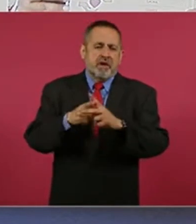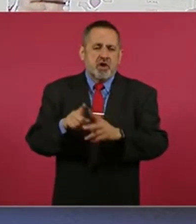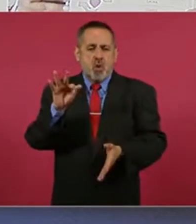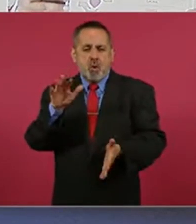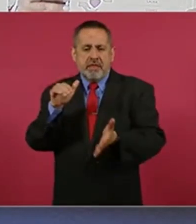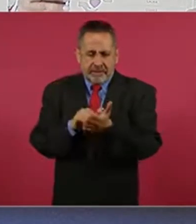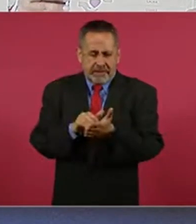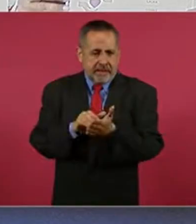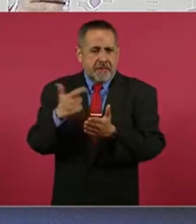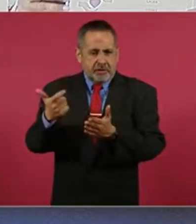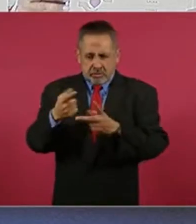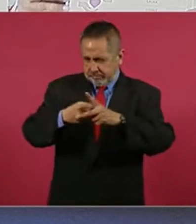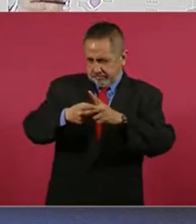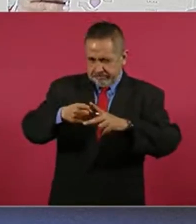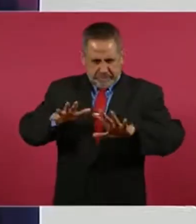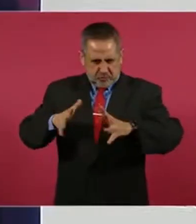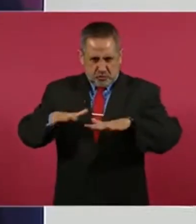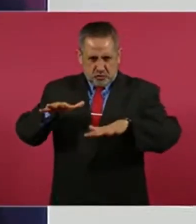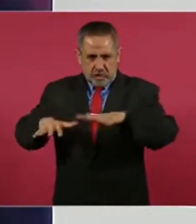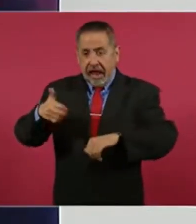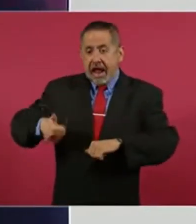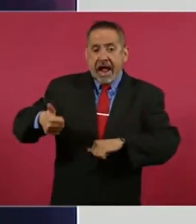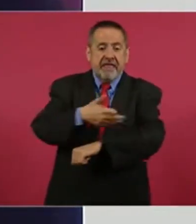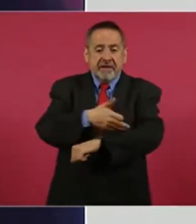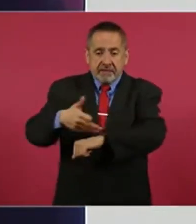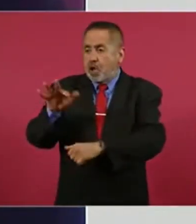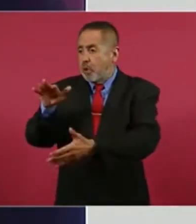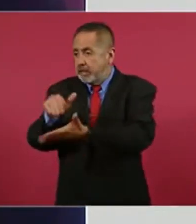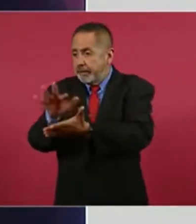mil pesos, promedio, por familia.